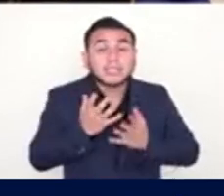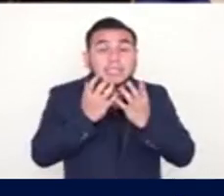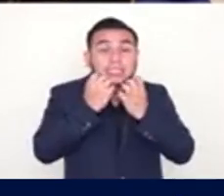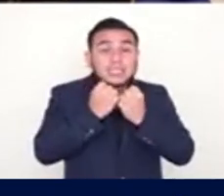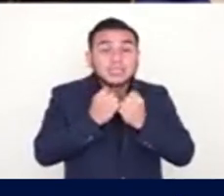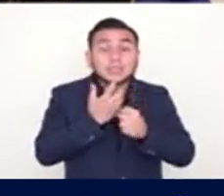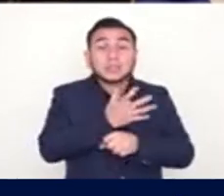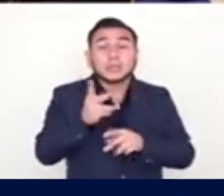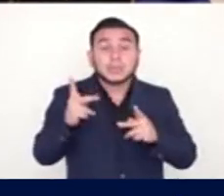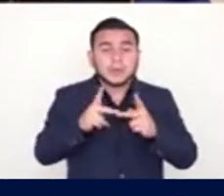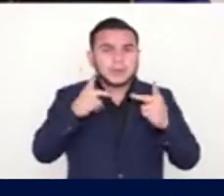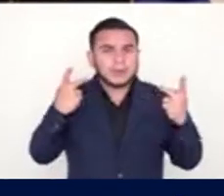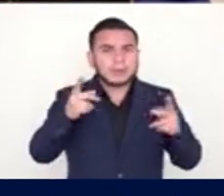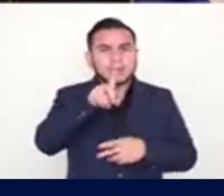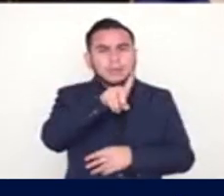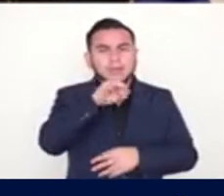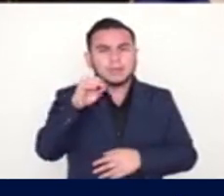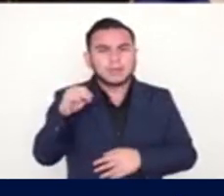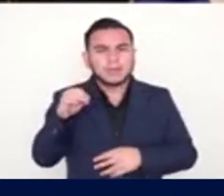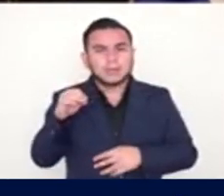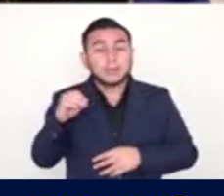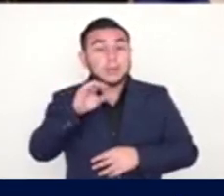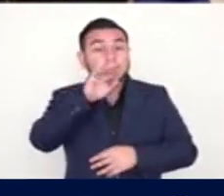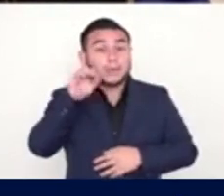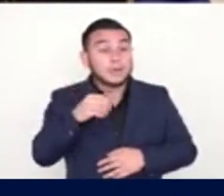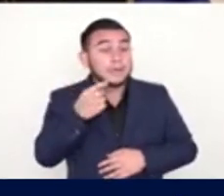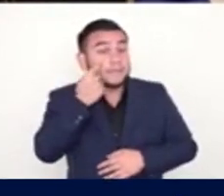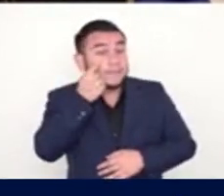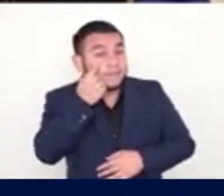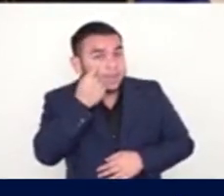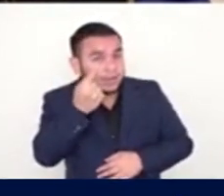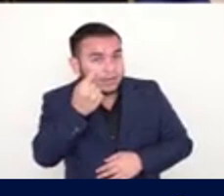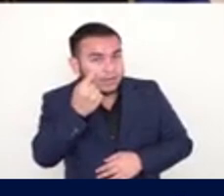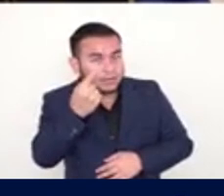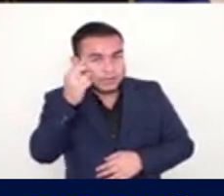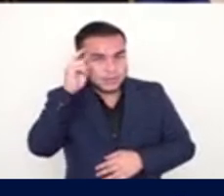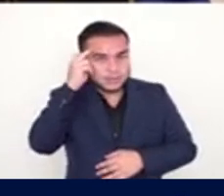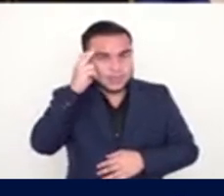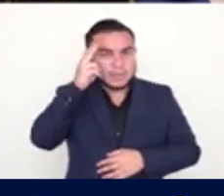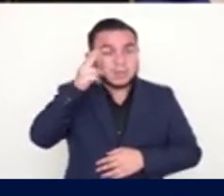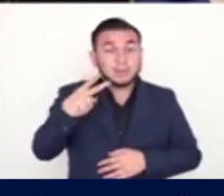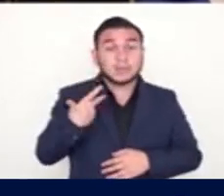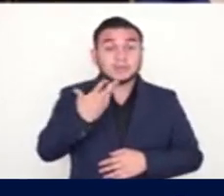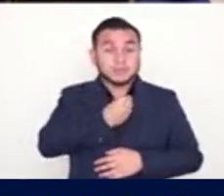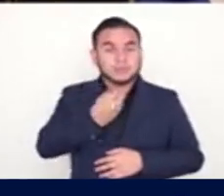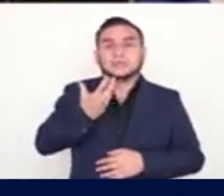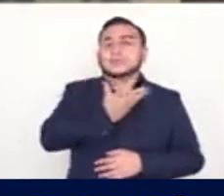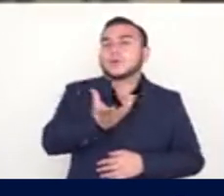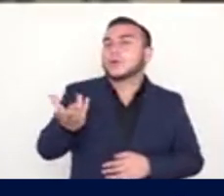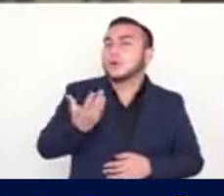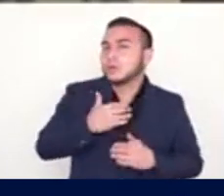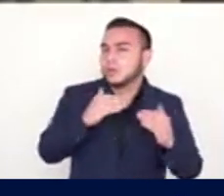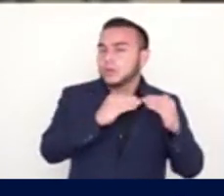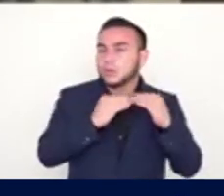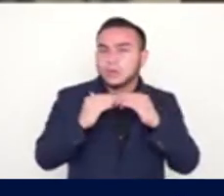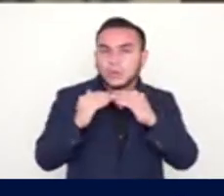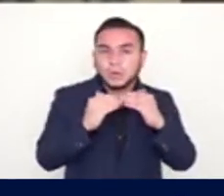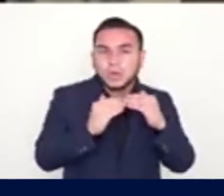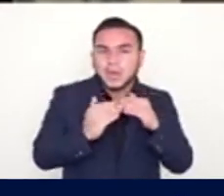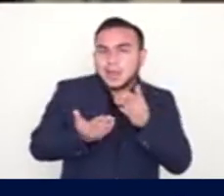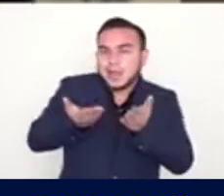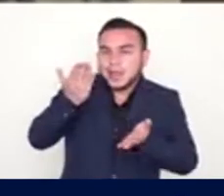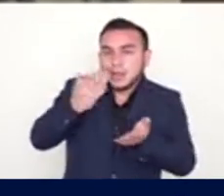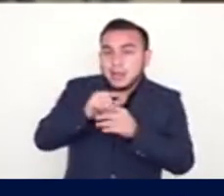libertad de prensa al máximo, al 100%. Pero ojo, esa es la misma libertad que tenemos todos. Porque ustedes de alguna